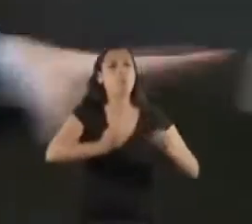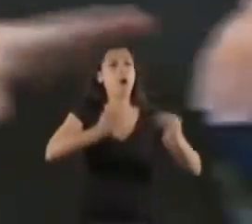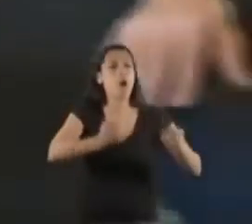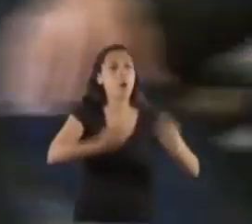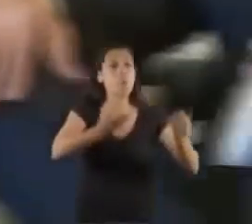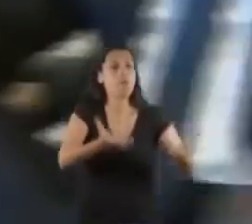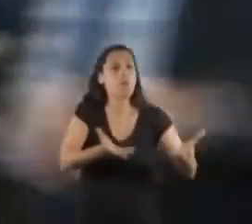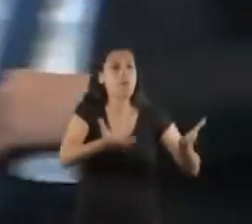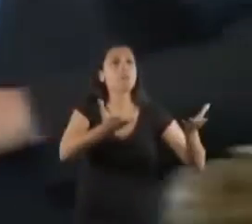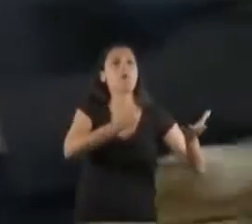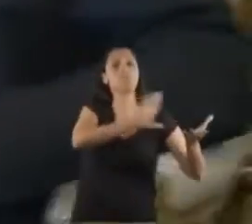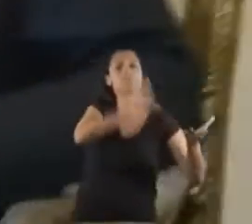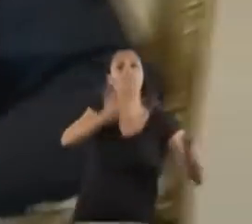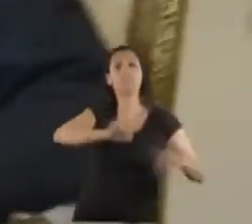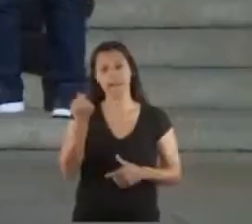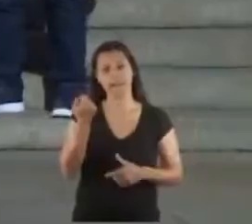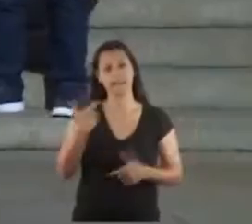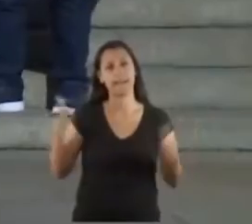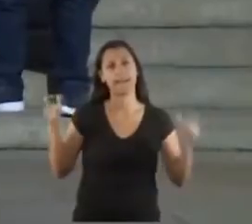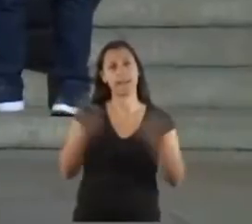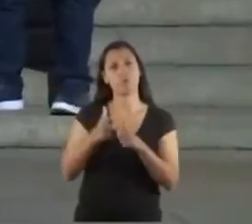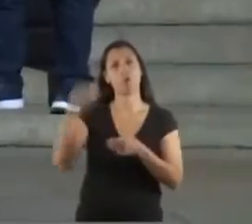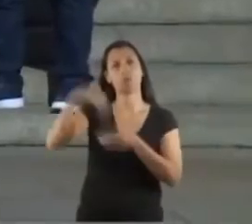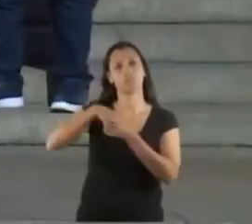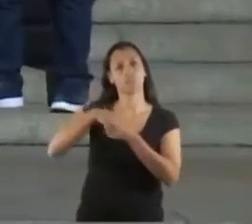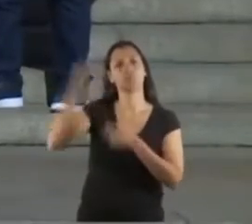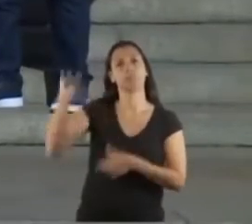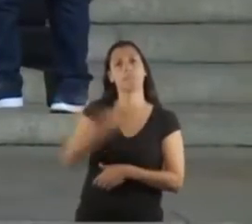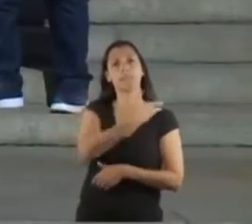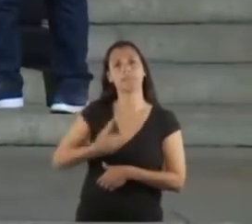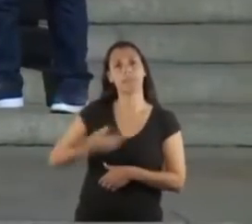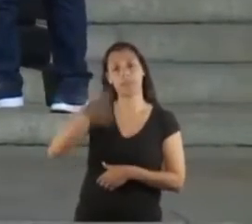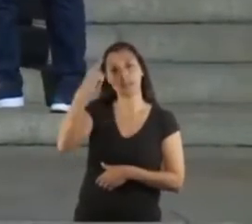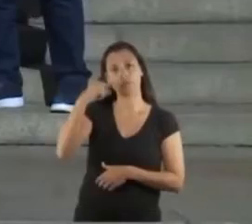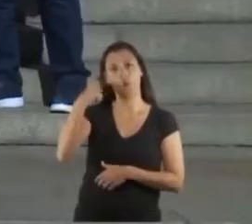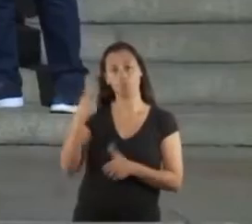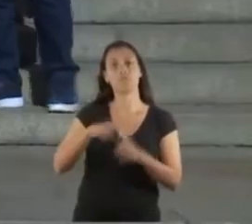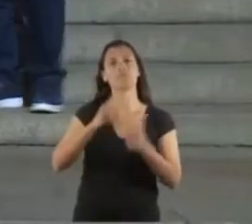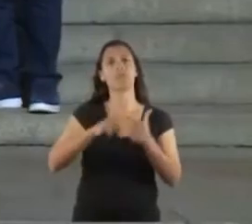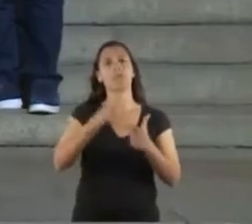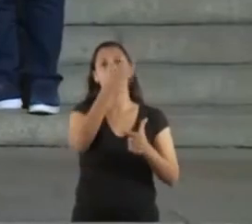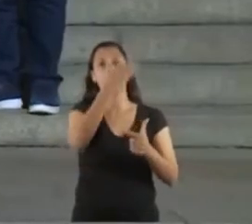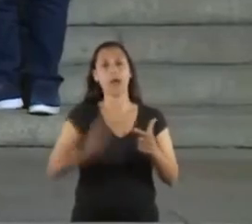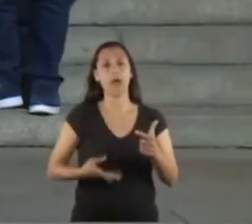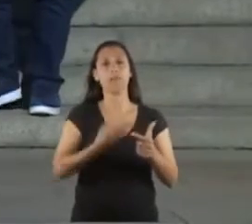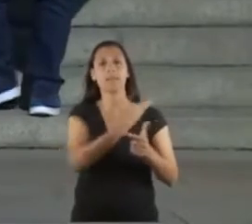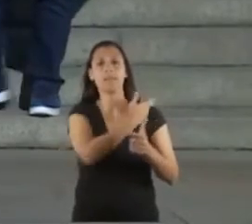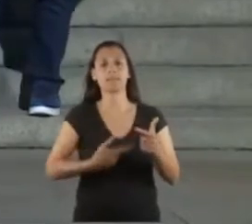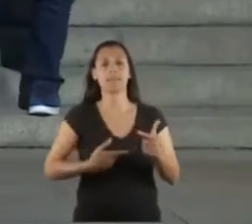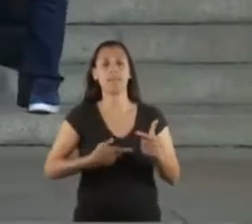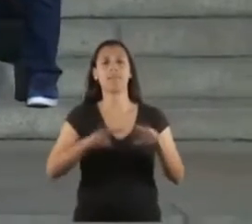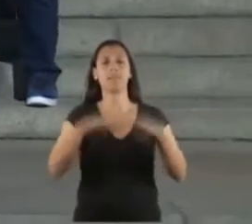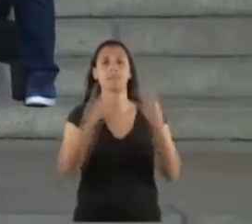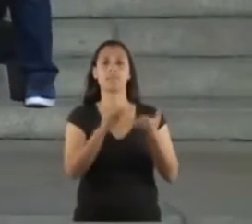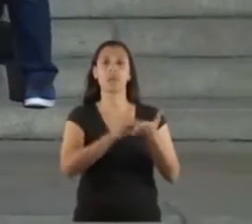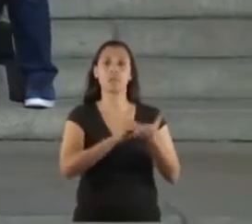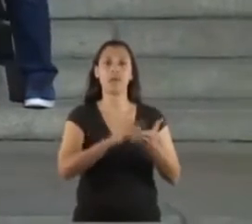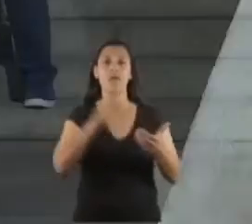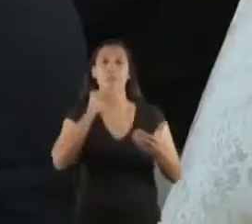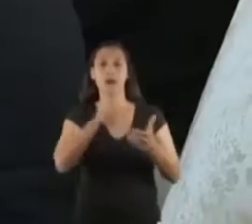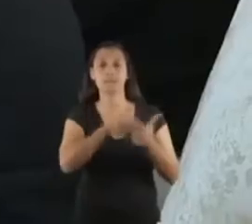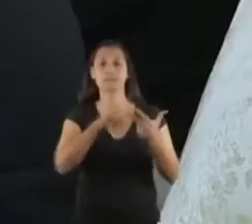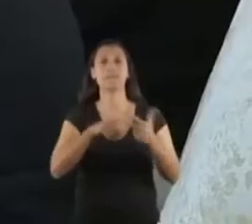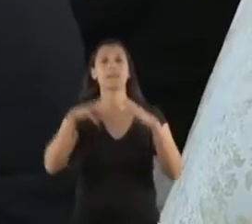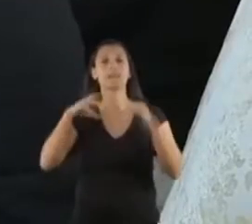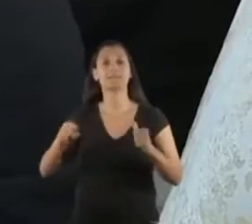acabamos de mantener una reunión junto al presidente de la Nación, Alberto Fernández, el presidente de la Cámara de Diputados, Sergio Massa, el